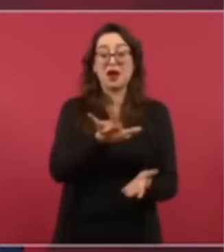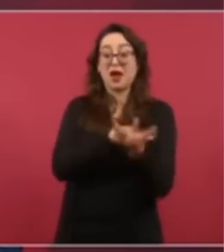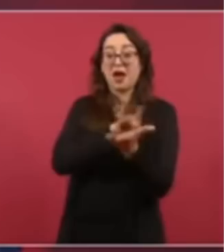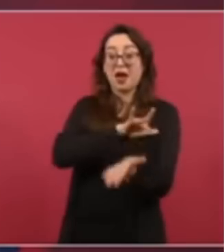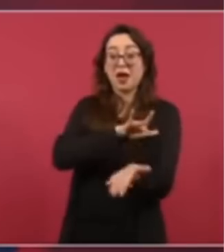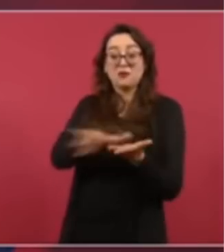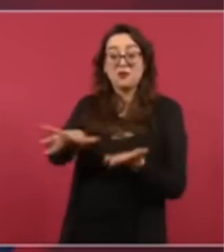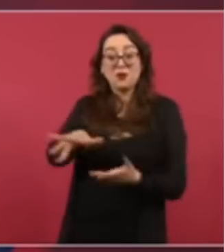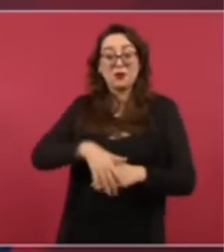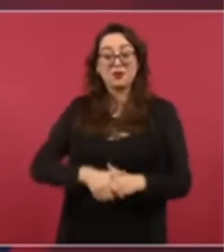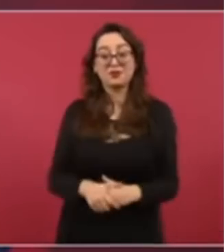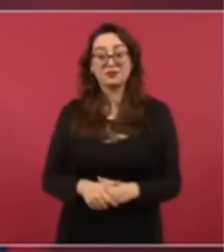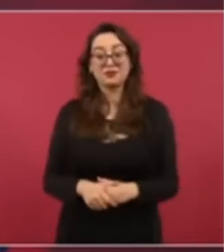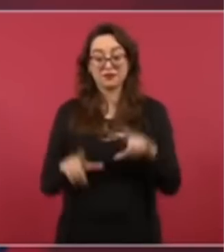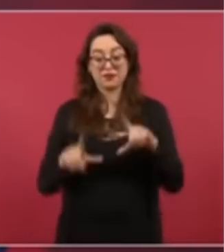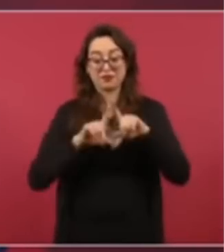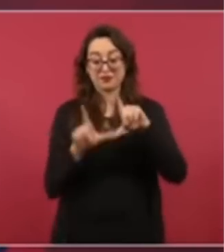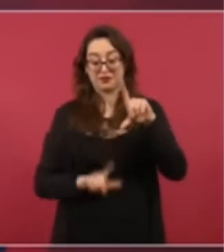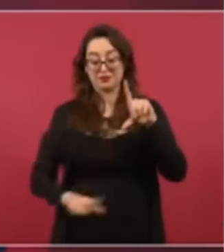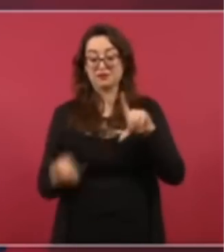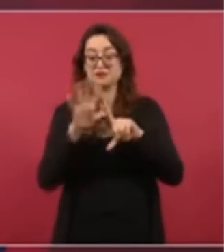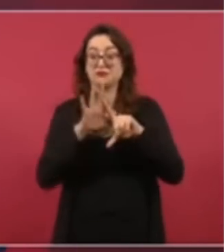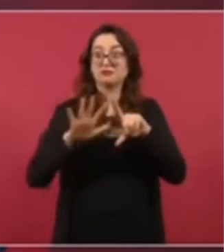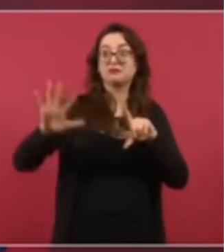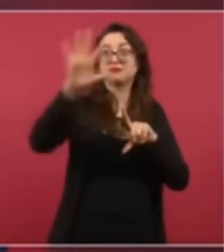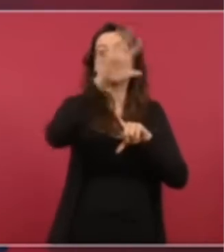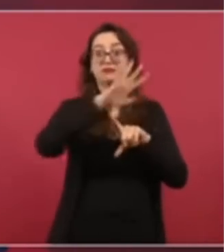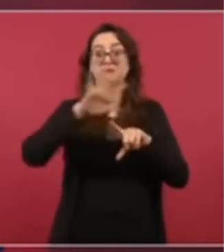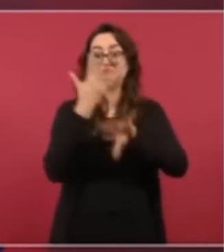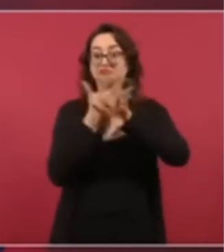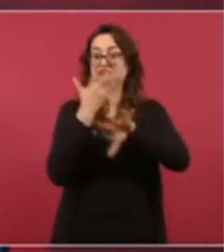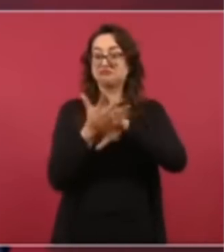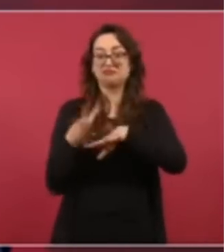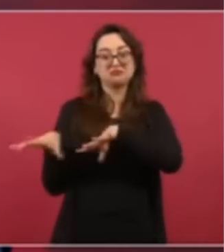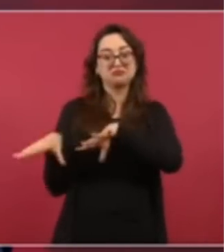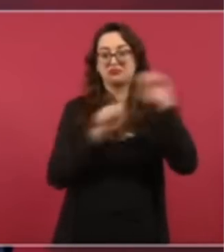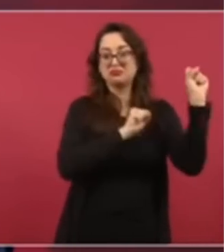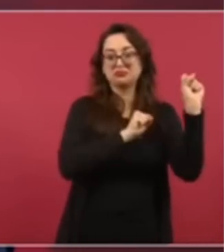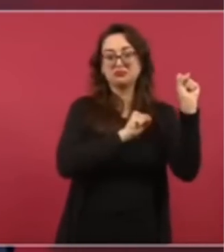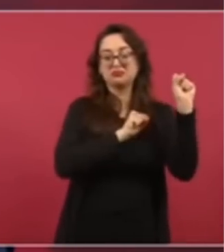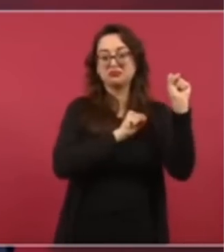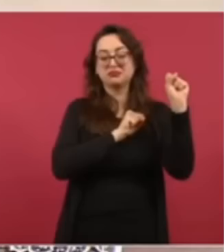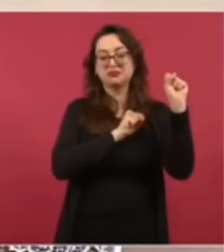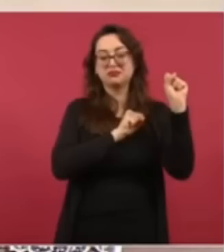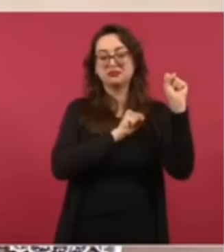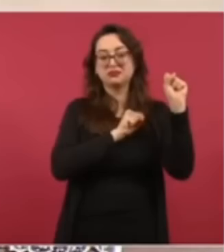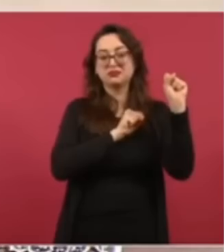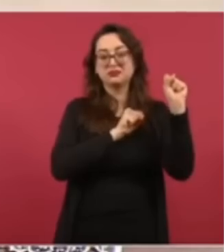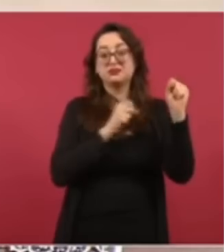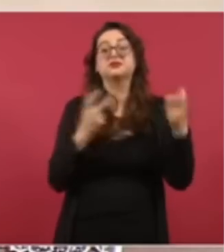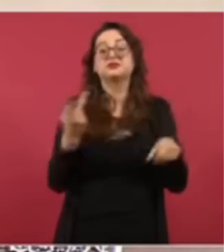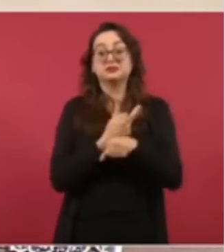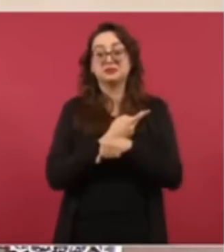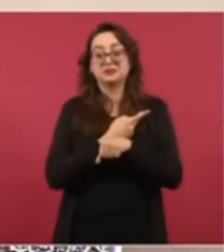perdimos o nos arrebataron más de la mitad del territorio. Acuérdense, pues, que a Juárez